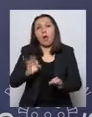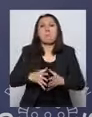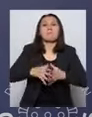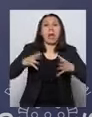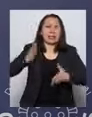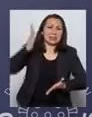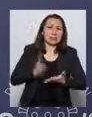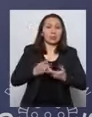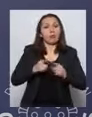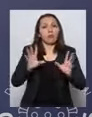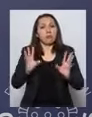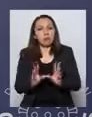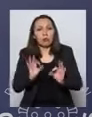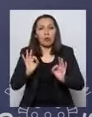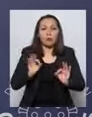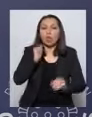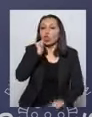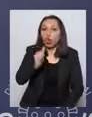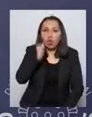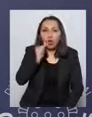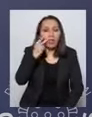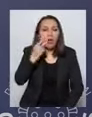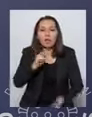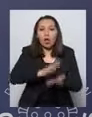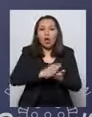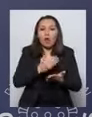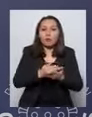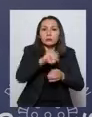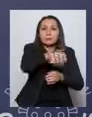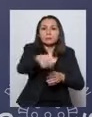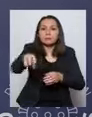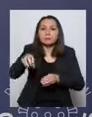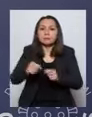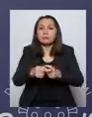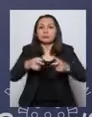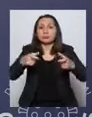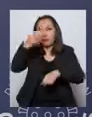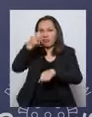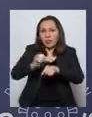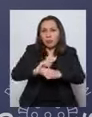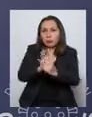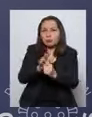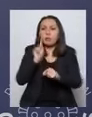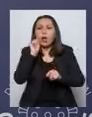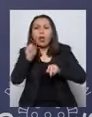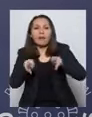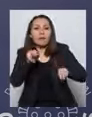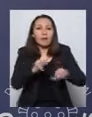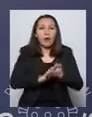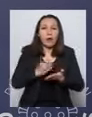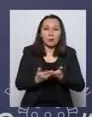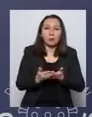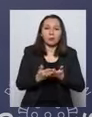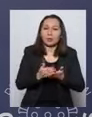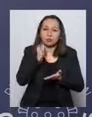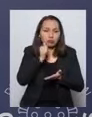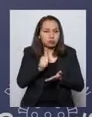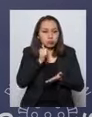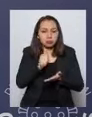intensidad monitoreando día a día cuál es la evolución de los nuevos casos de los contagios y de la